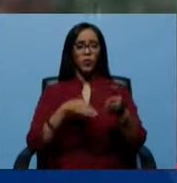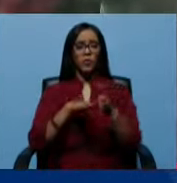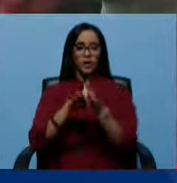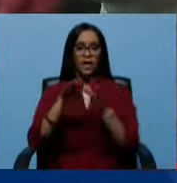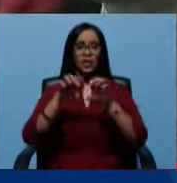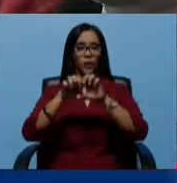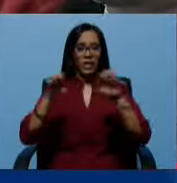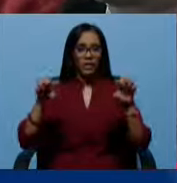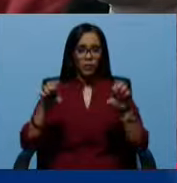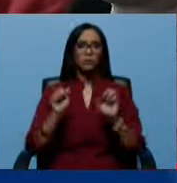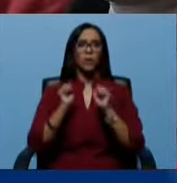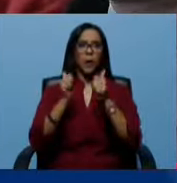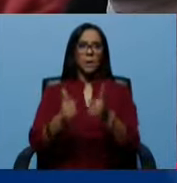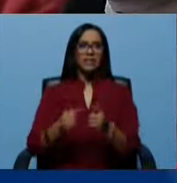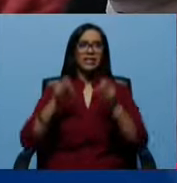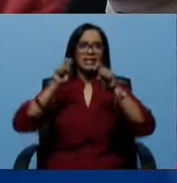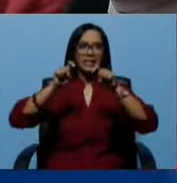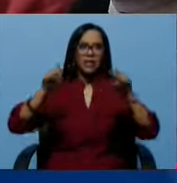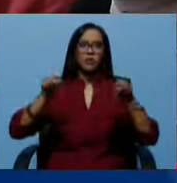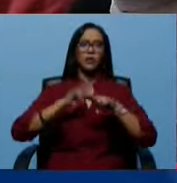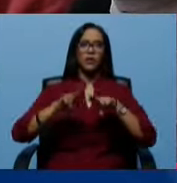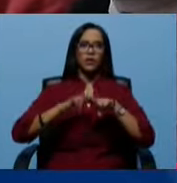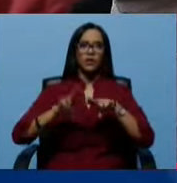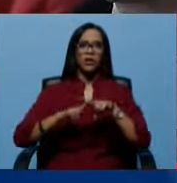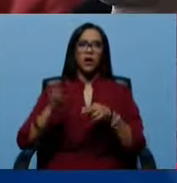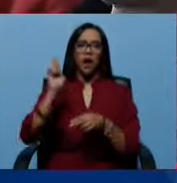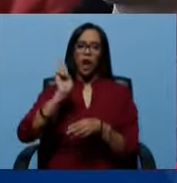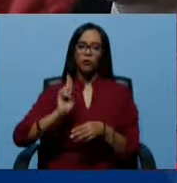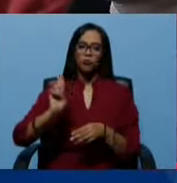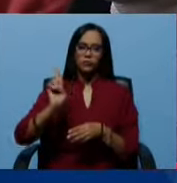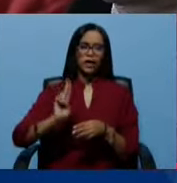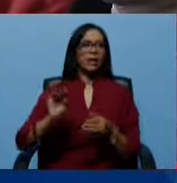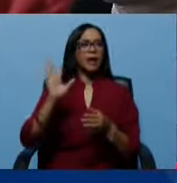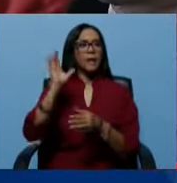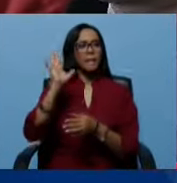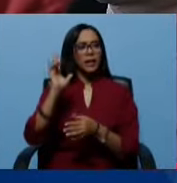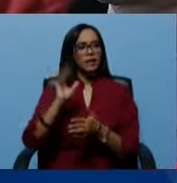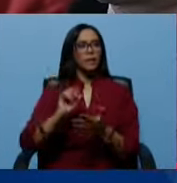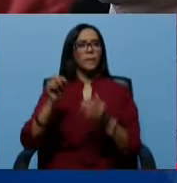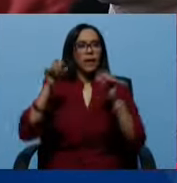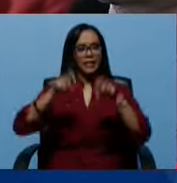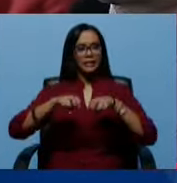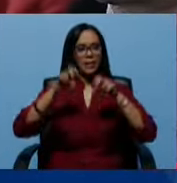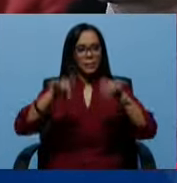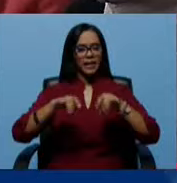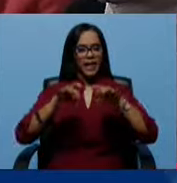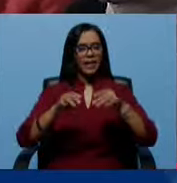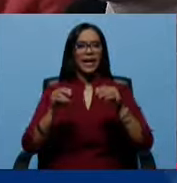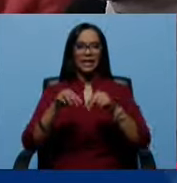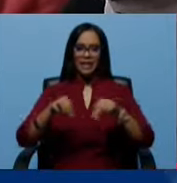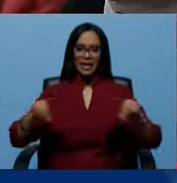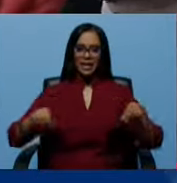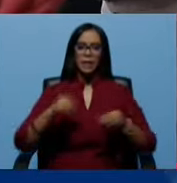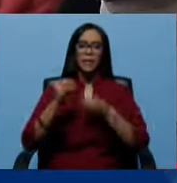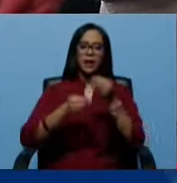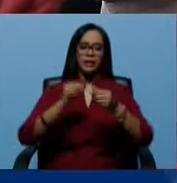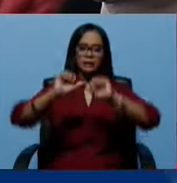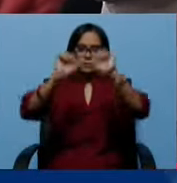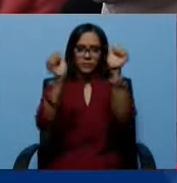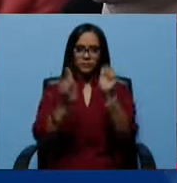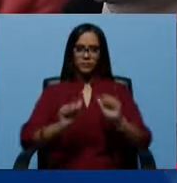empiecen enseñando a los niños a usar las manos para sembrar la tierra, para hacer una obra de